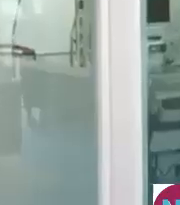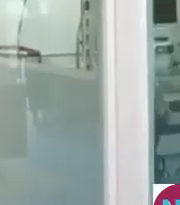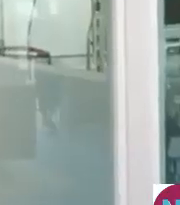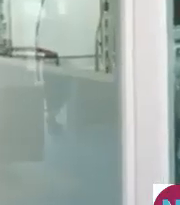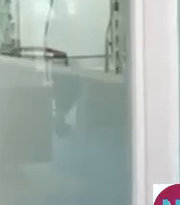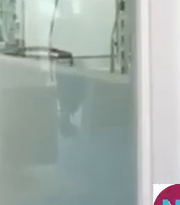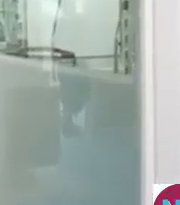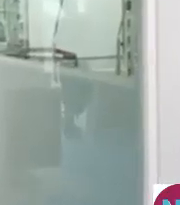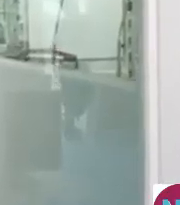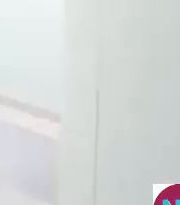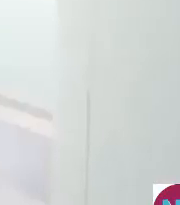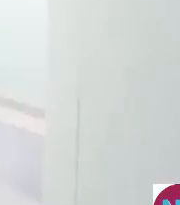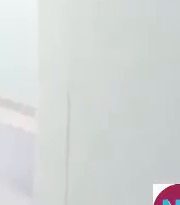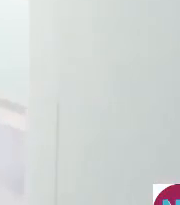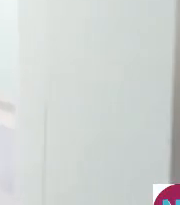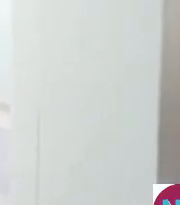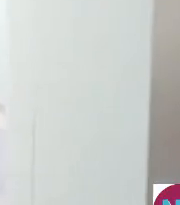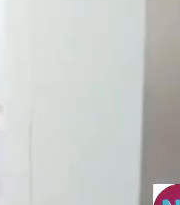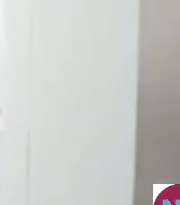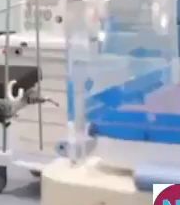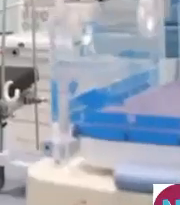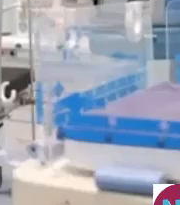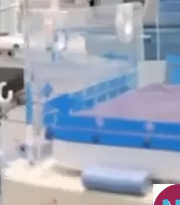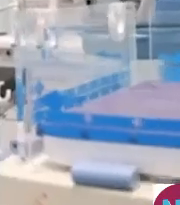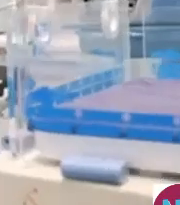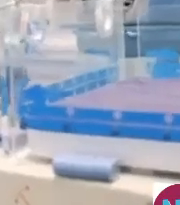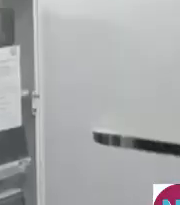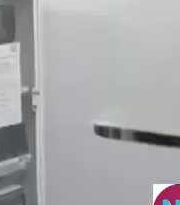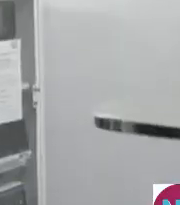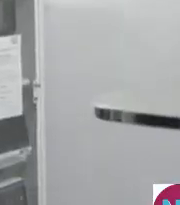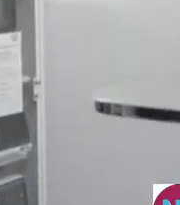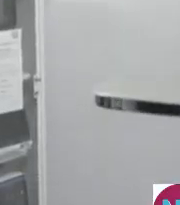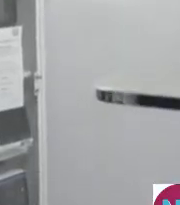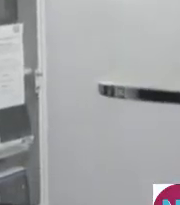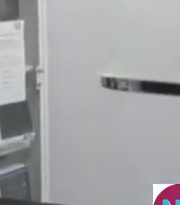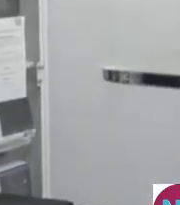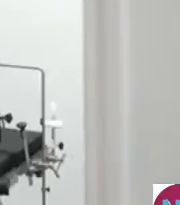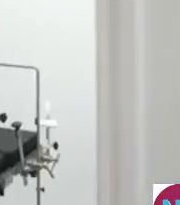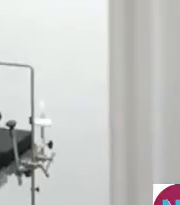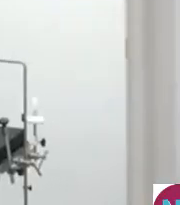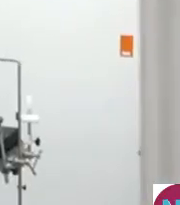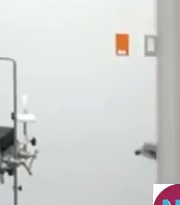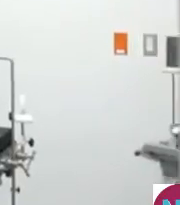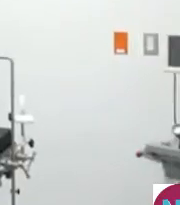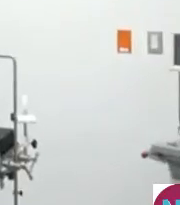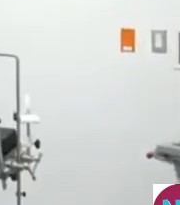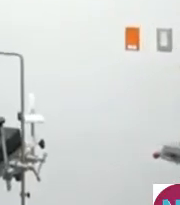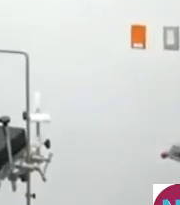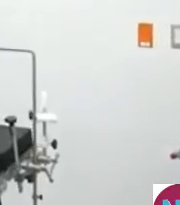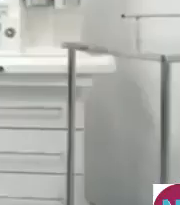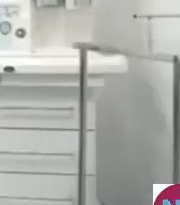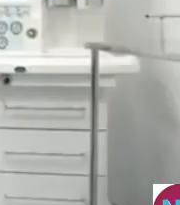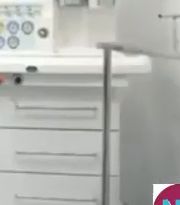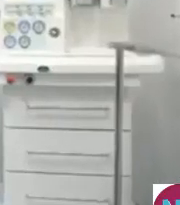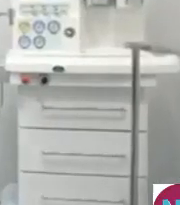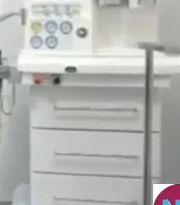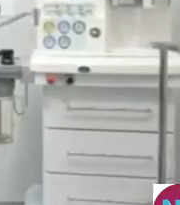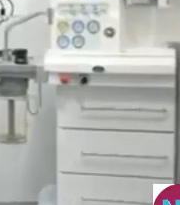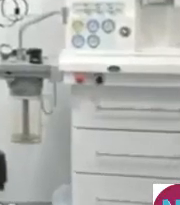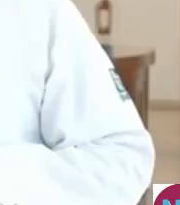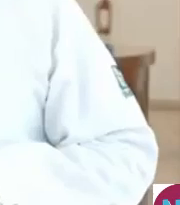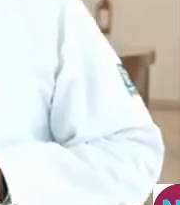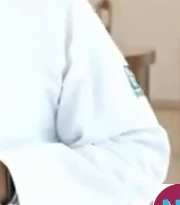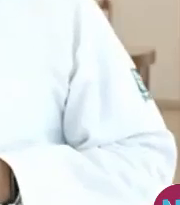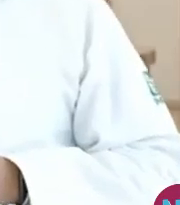51 camas no sensables, una sala de expulsión, 3 quirófanos y 2 salas de endoscopía, todas con equipamiento médico de alta